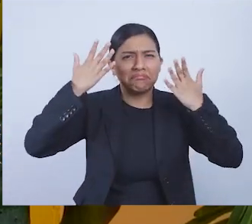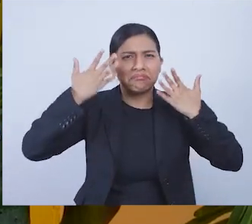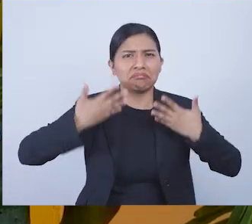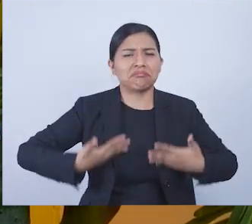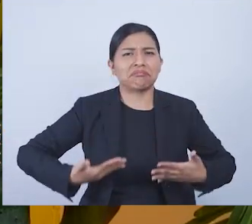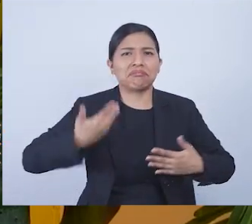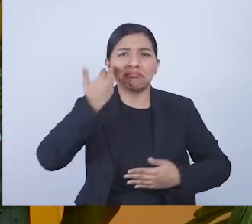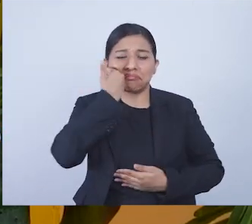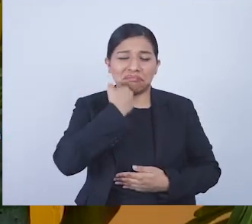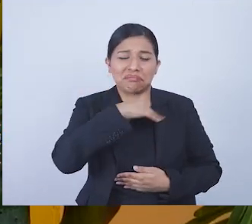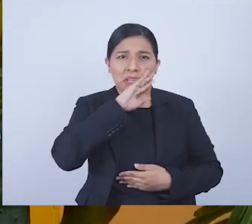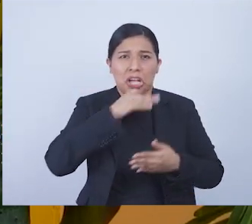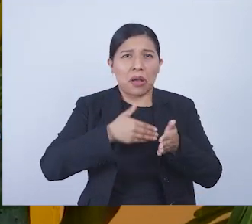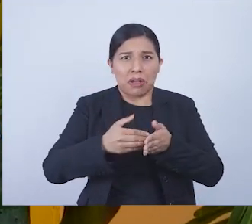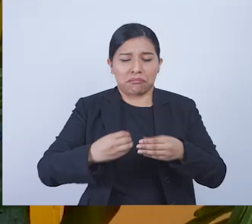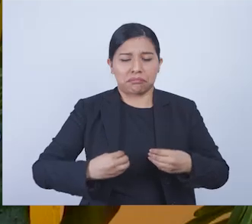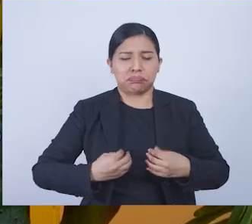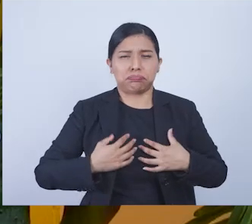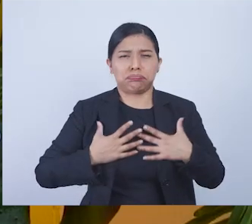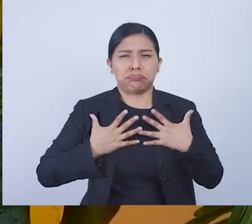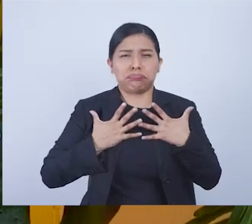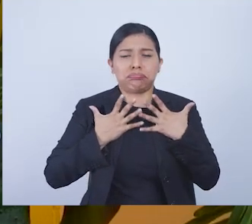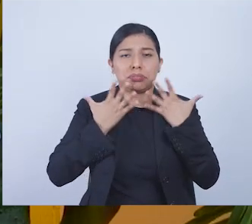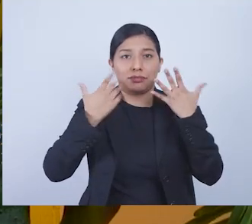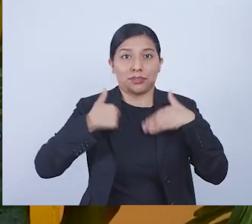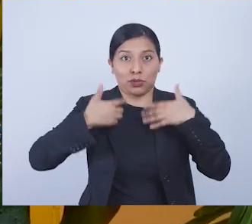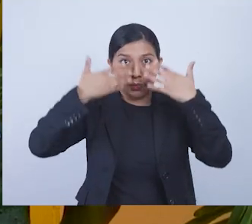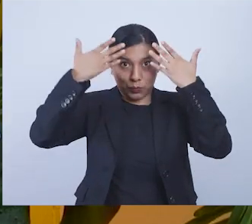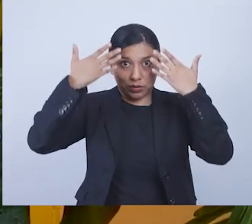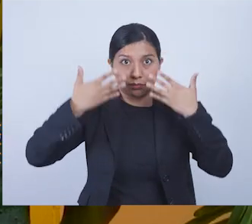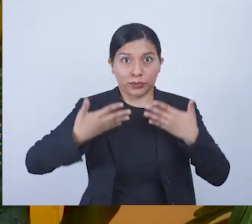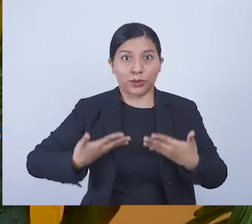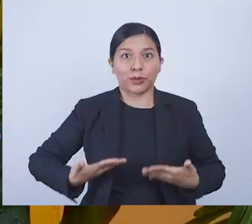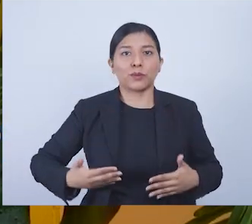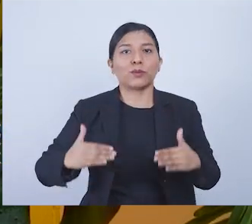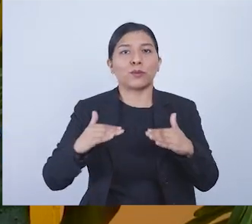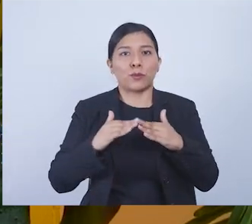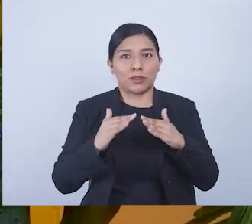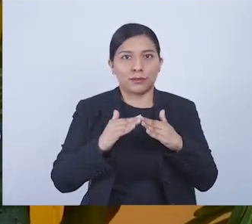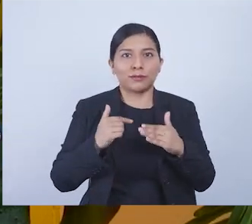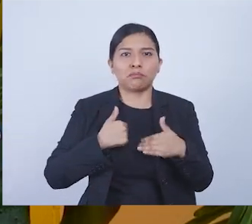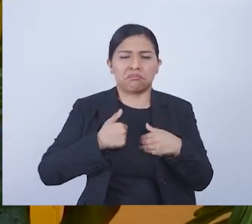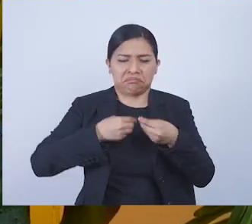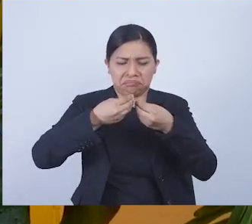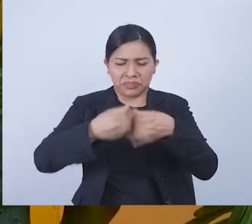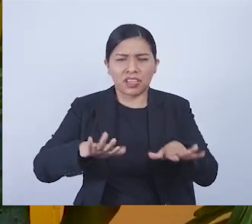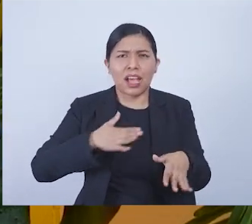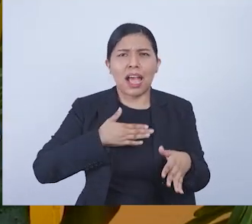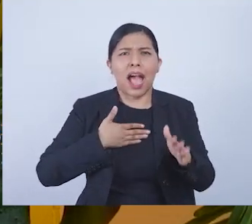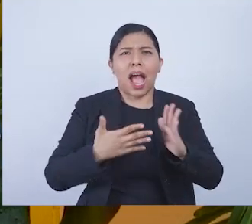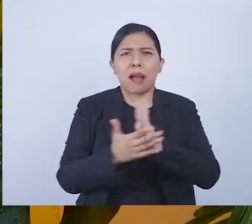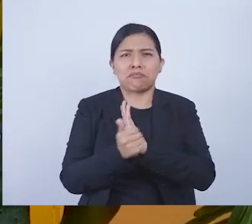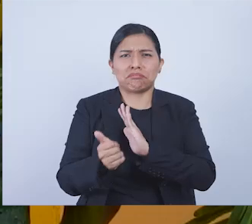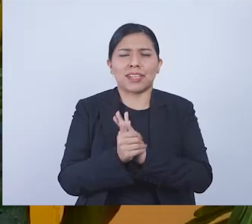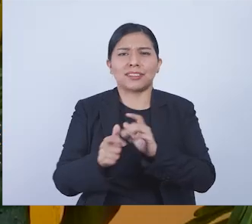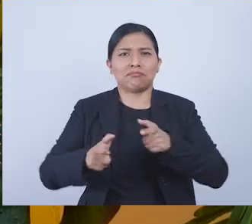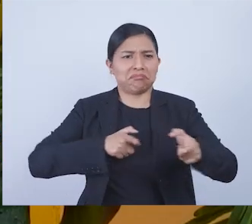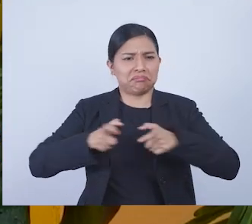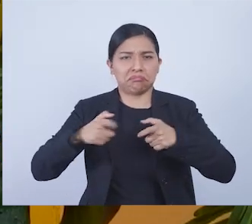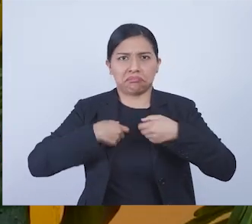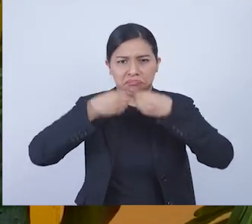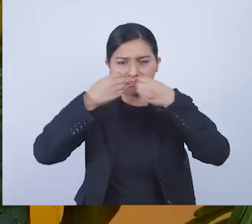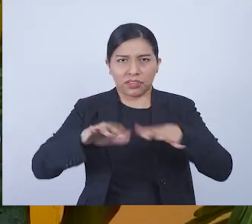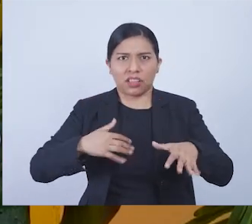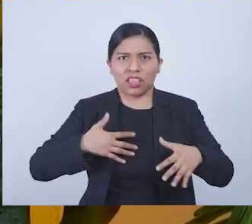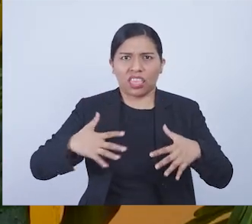enfermedades crónicas entren a mi cuerpo. Y también voy perdiendo las capacidades coordinativas,